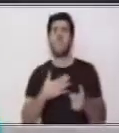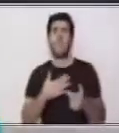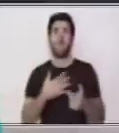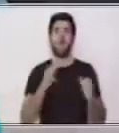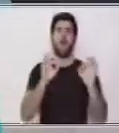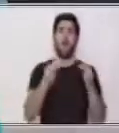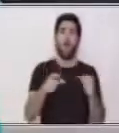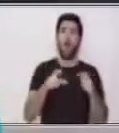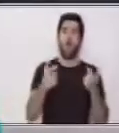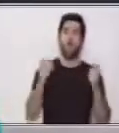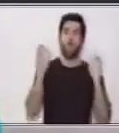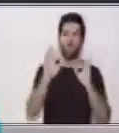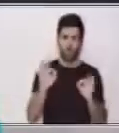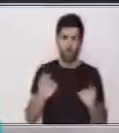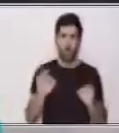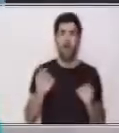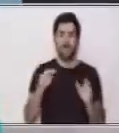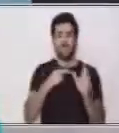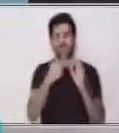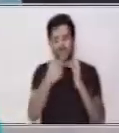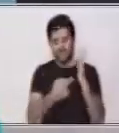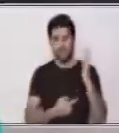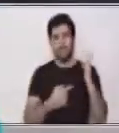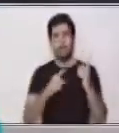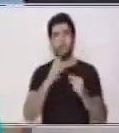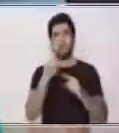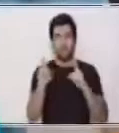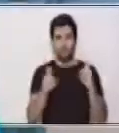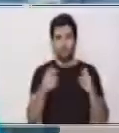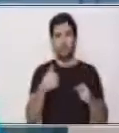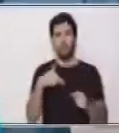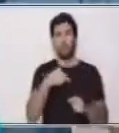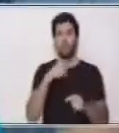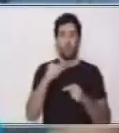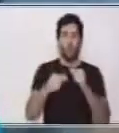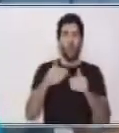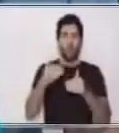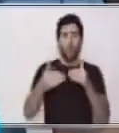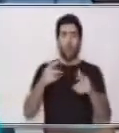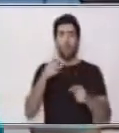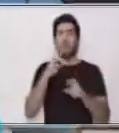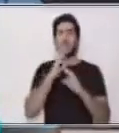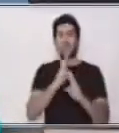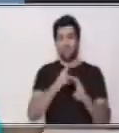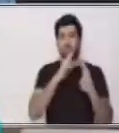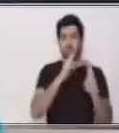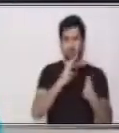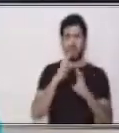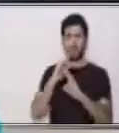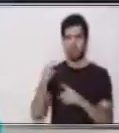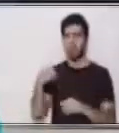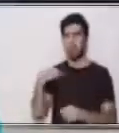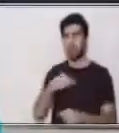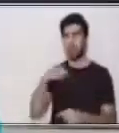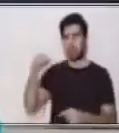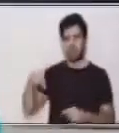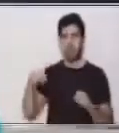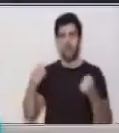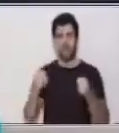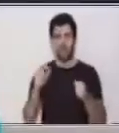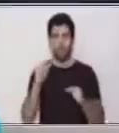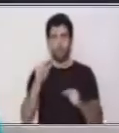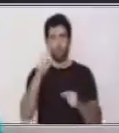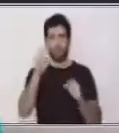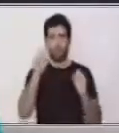entonces. Vamos a tratar la manera de ir generando algunos de ellos para que tú los puedas conocer y, por lo tanto,